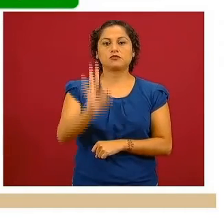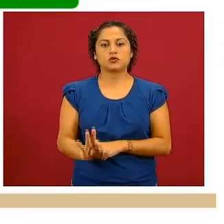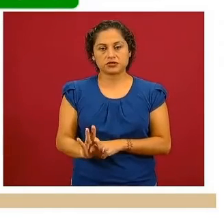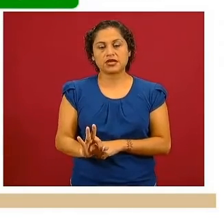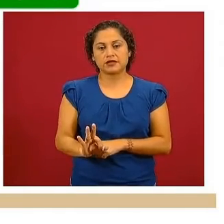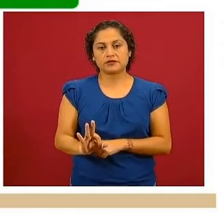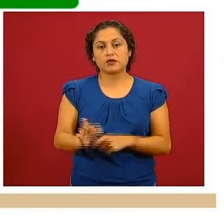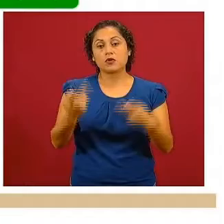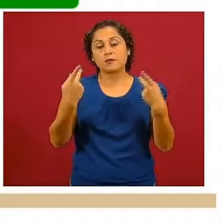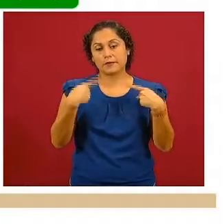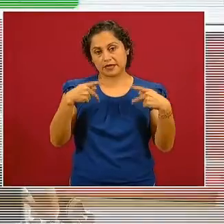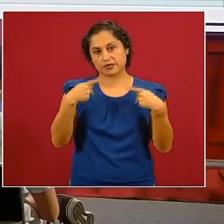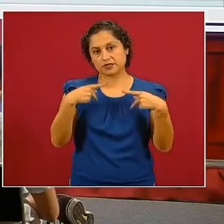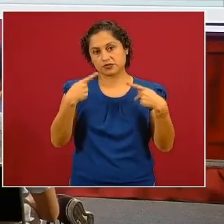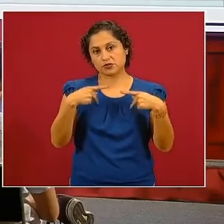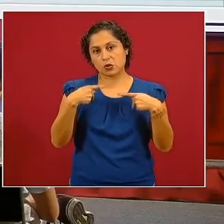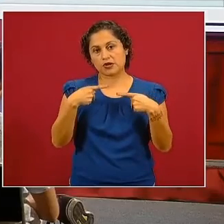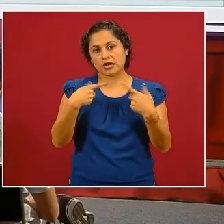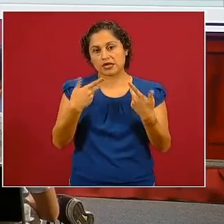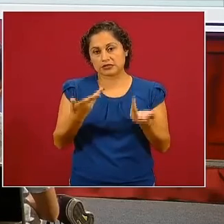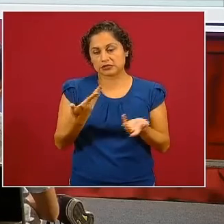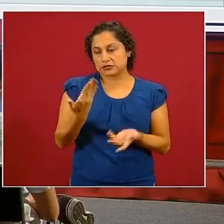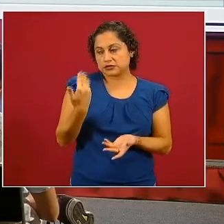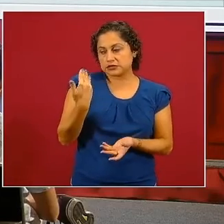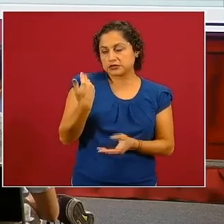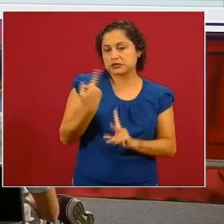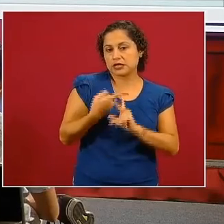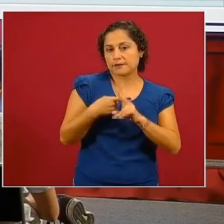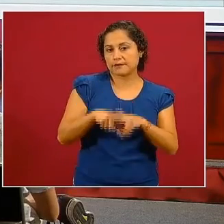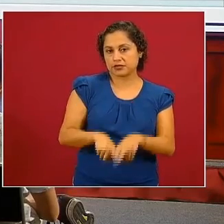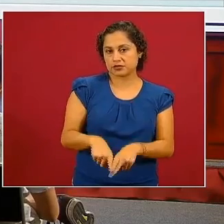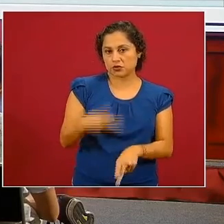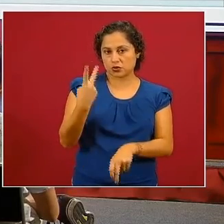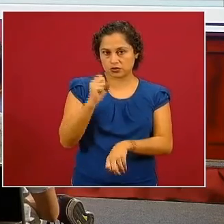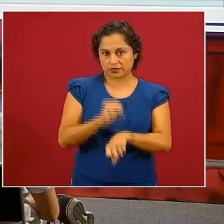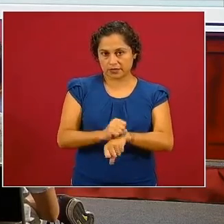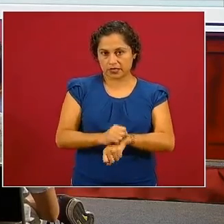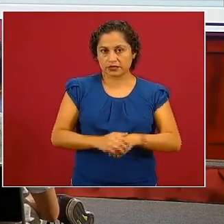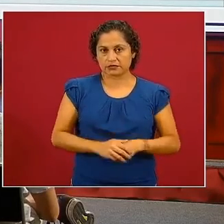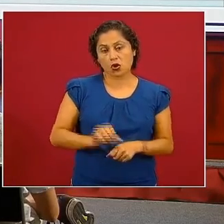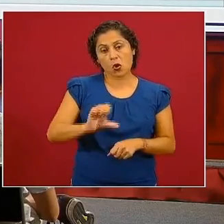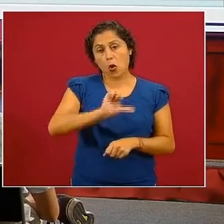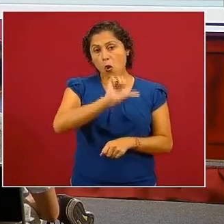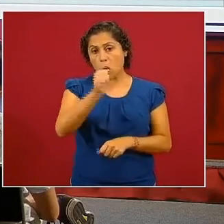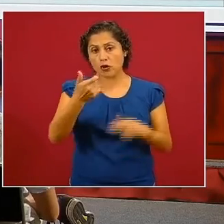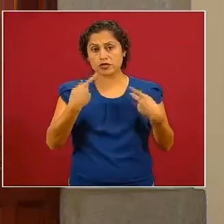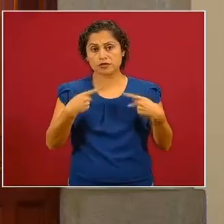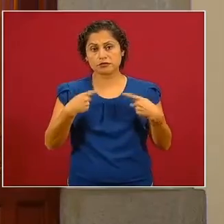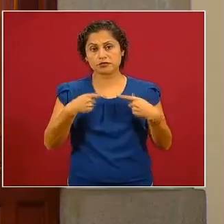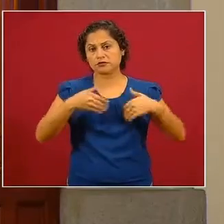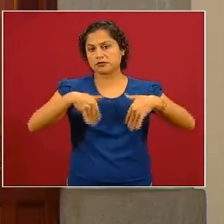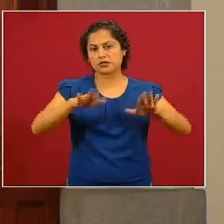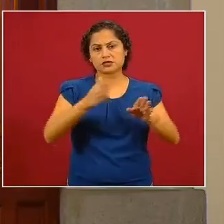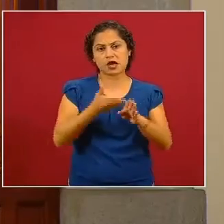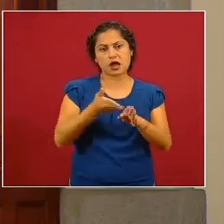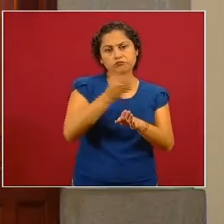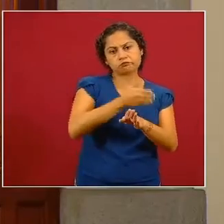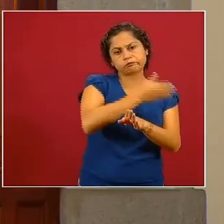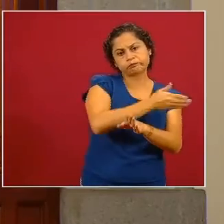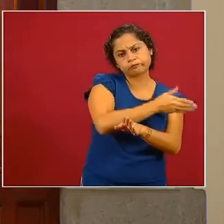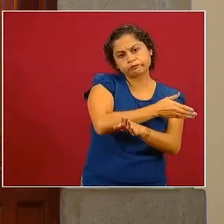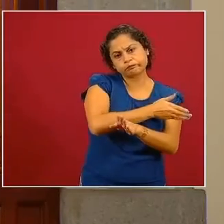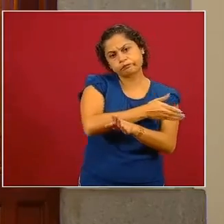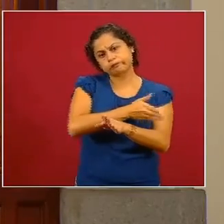las personas que han enfermado en las últimas 2 semanas. Todas las demás han pasado por diferentes procesos,